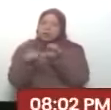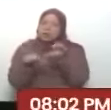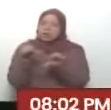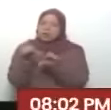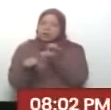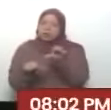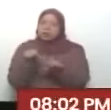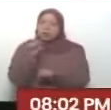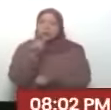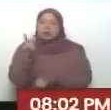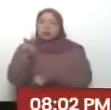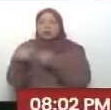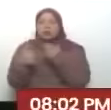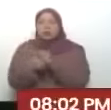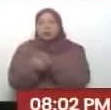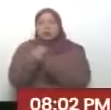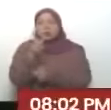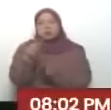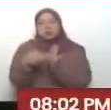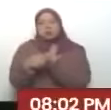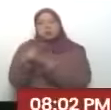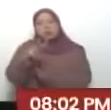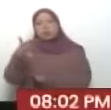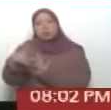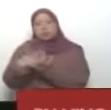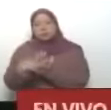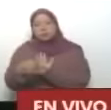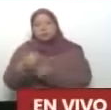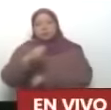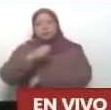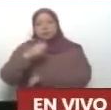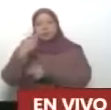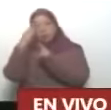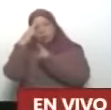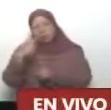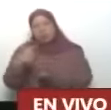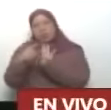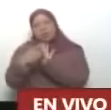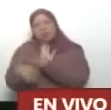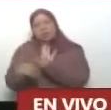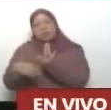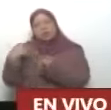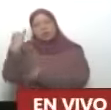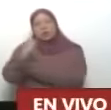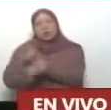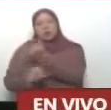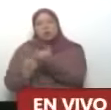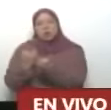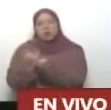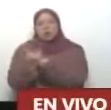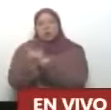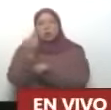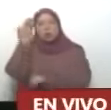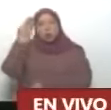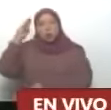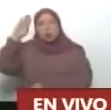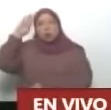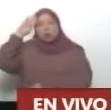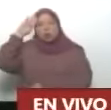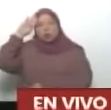en el año 2023, diga que una nación ejemplar en el respeto al derecho internacional como Cuba,